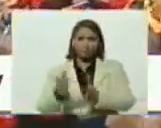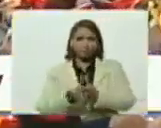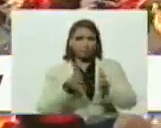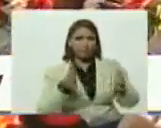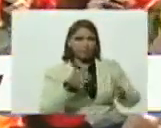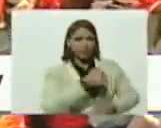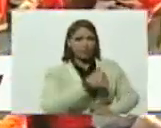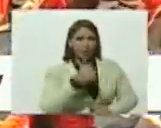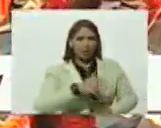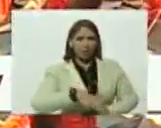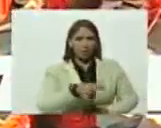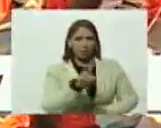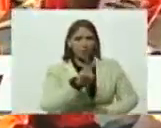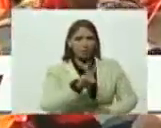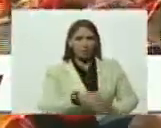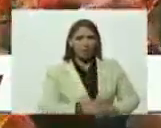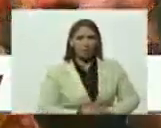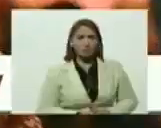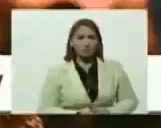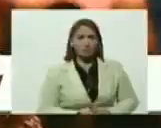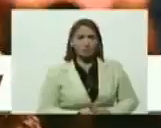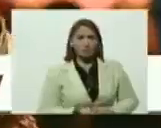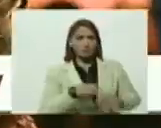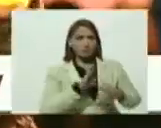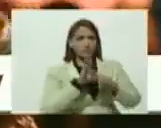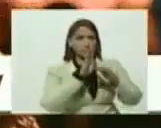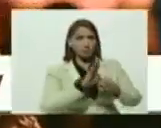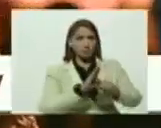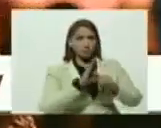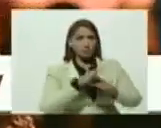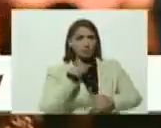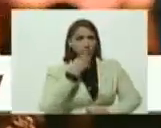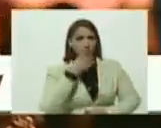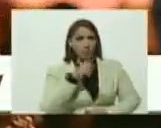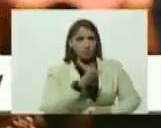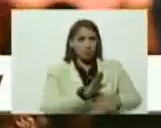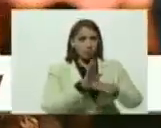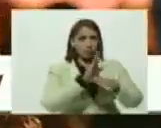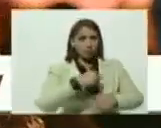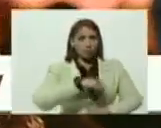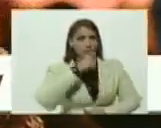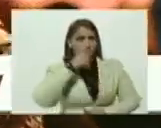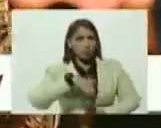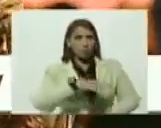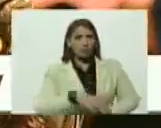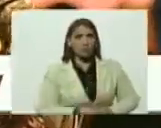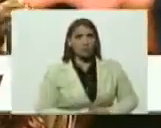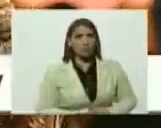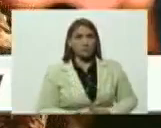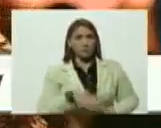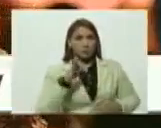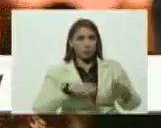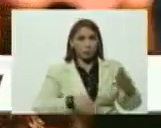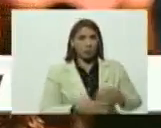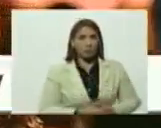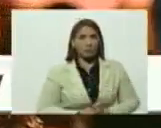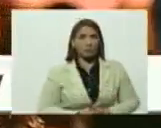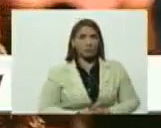en cada territorio de nuestra patria por la protección de la juventud y la protección de nuestro pueblo. Y por último,